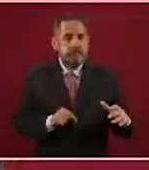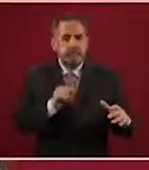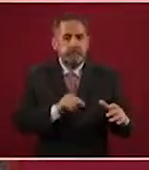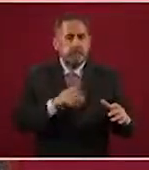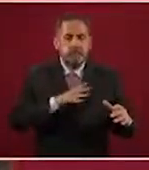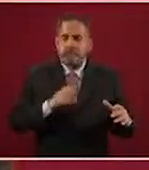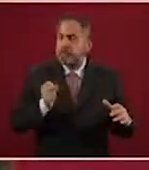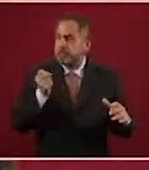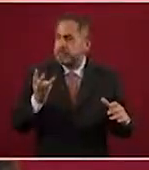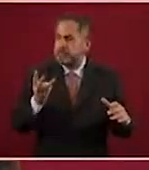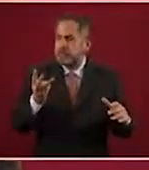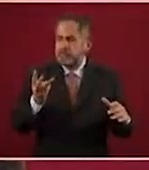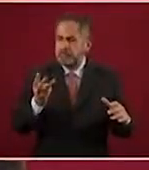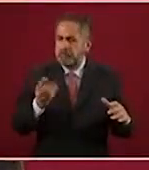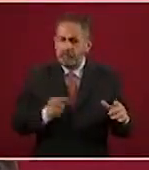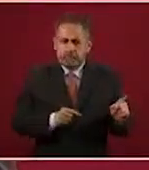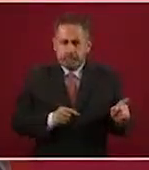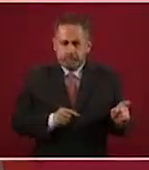tres